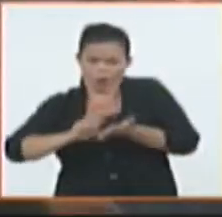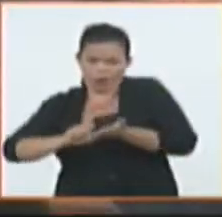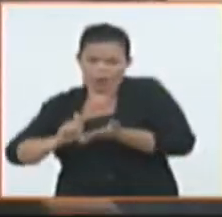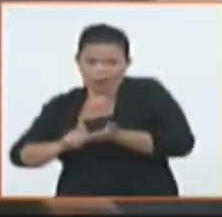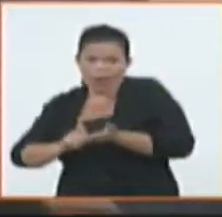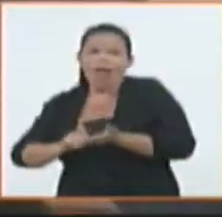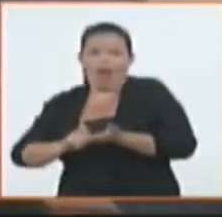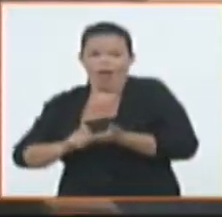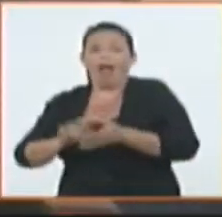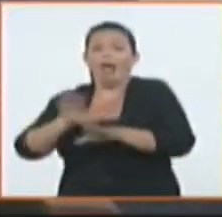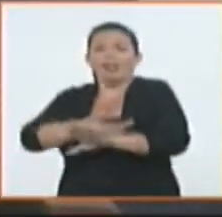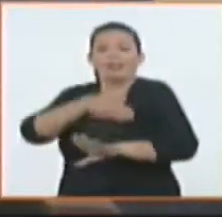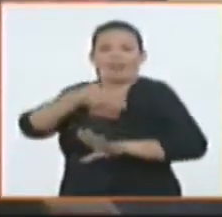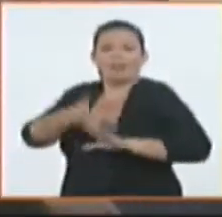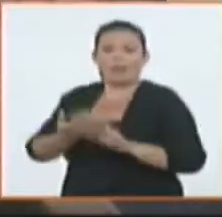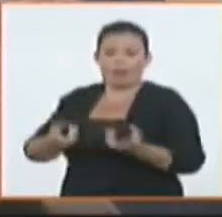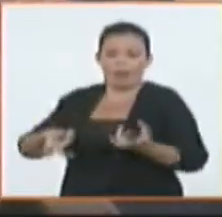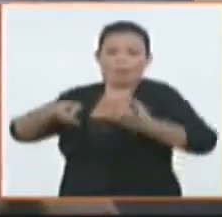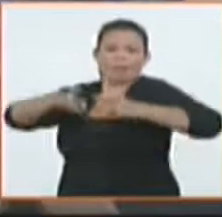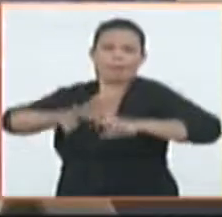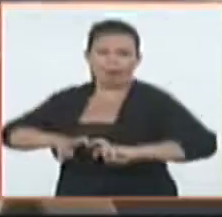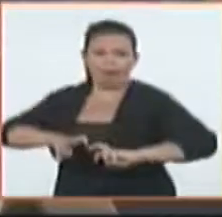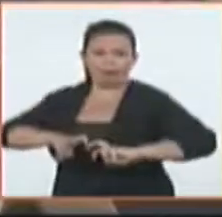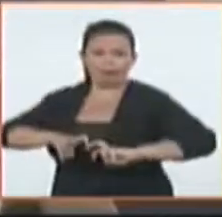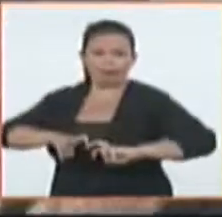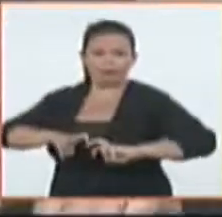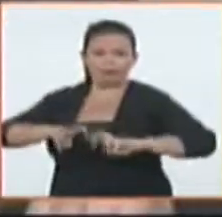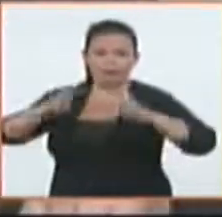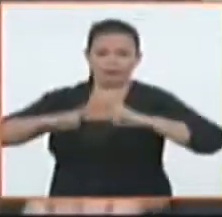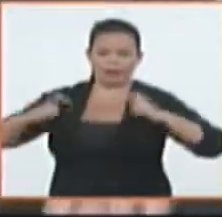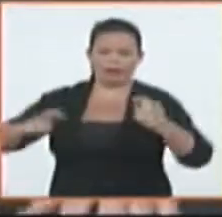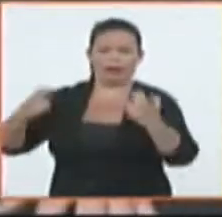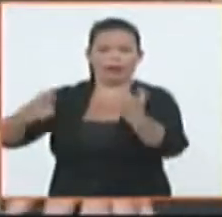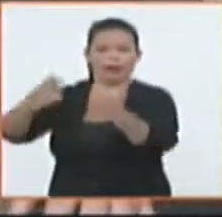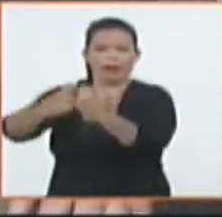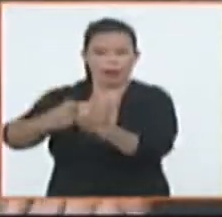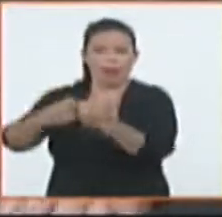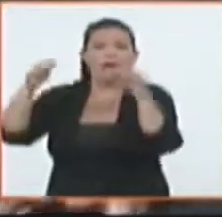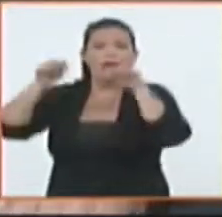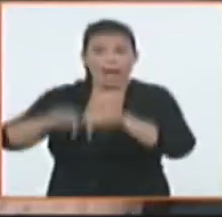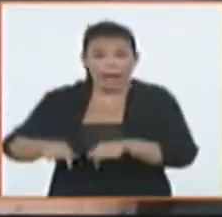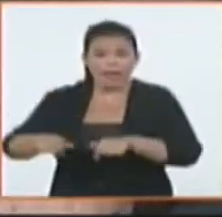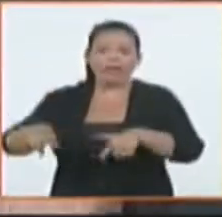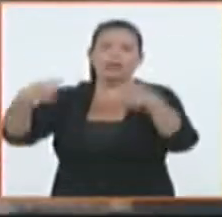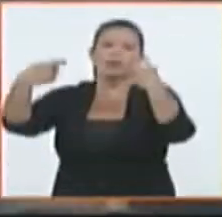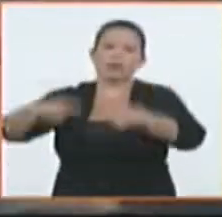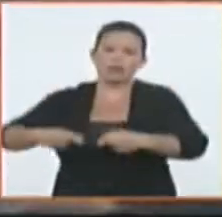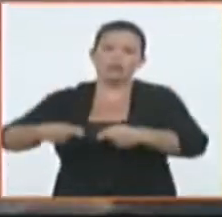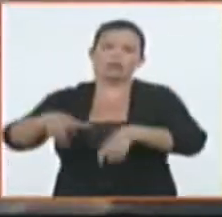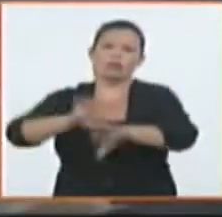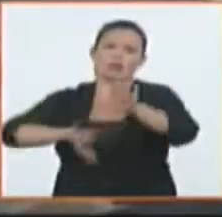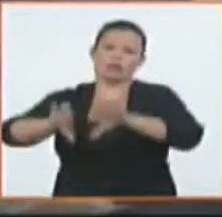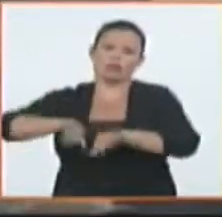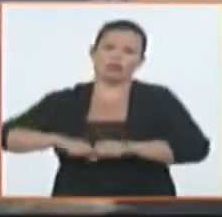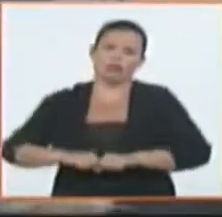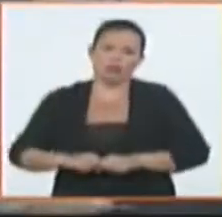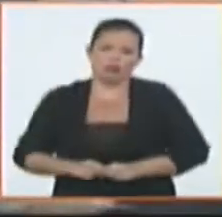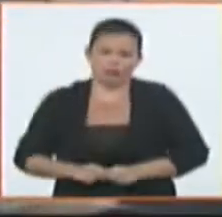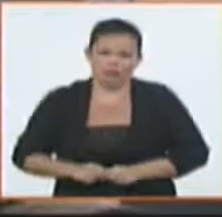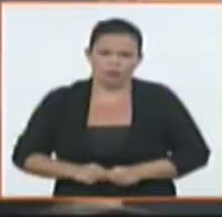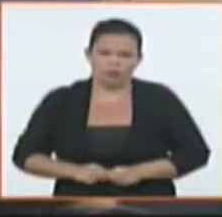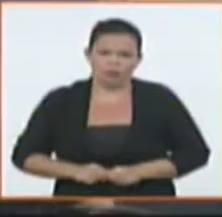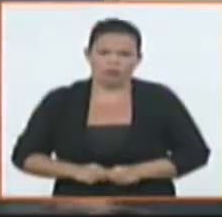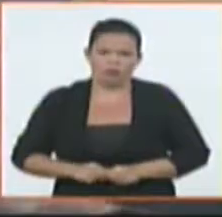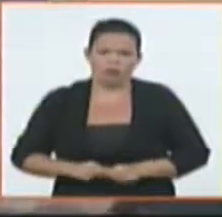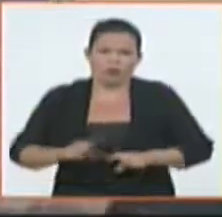o 4 gente en una mesa a decidir, ahí se rompe el concepto de poder popular. Porque ahí los que están decidiendo no son los